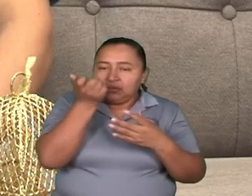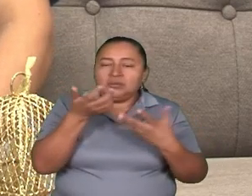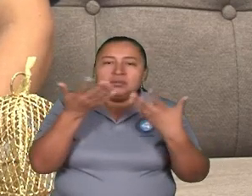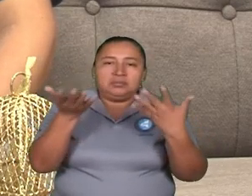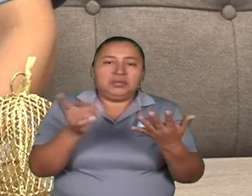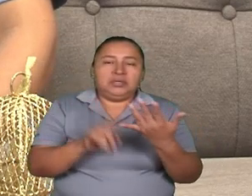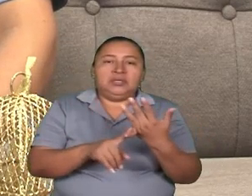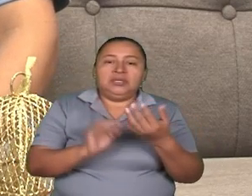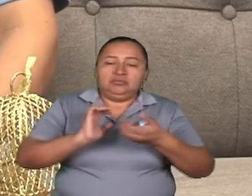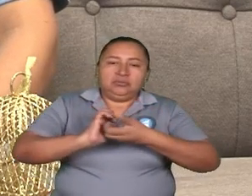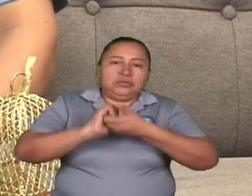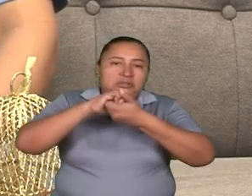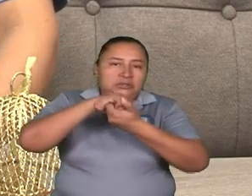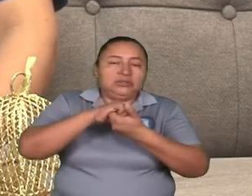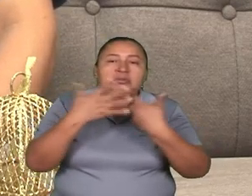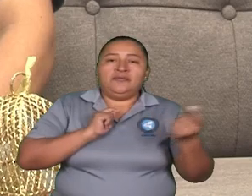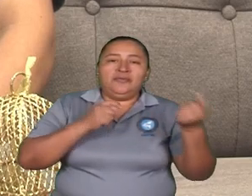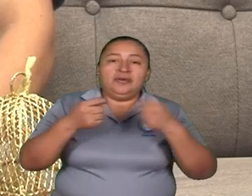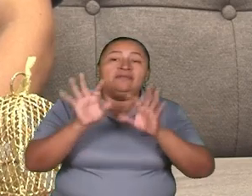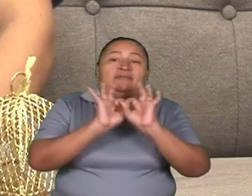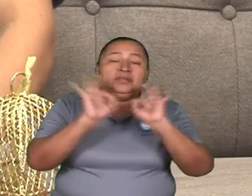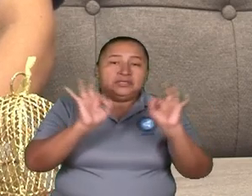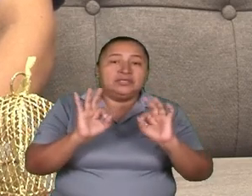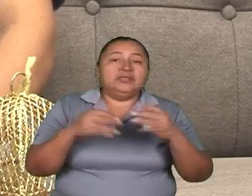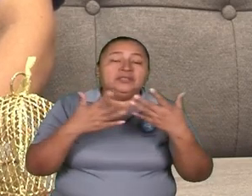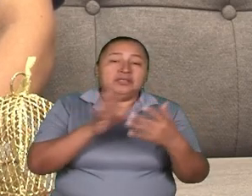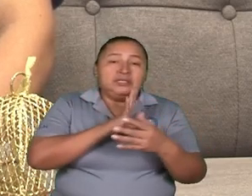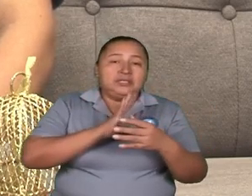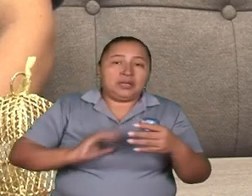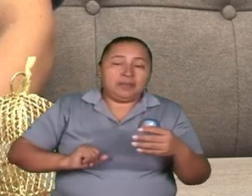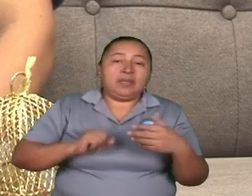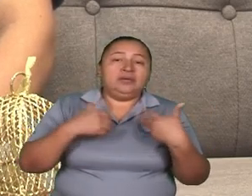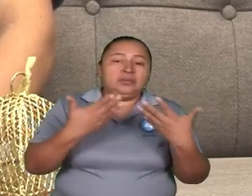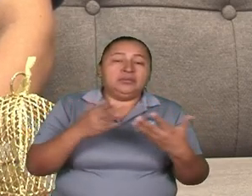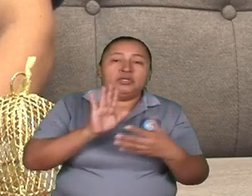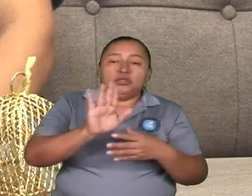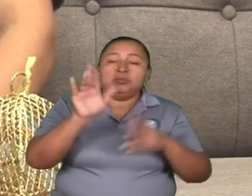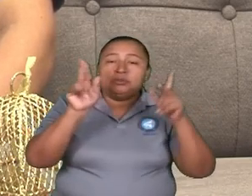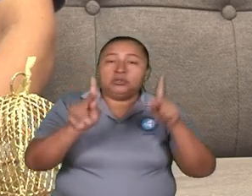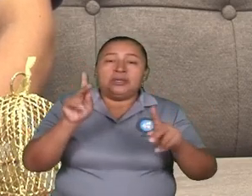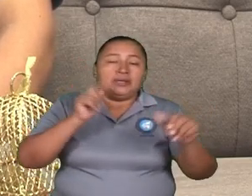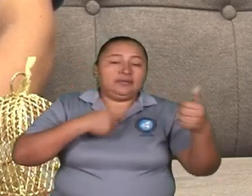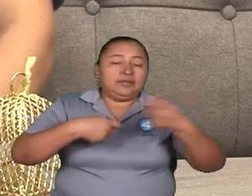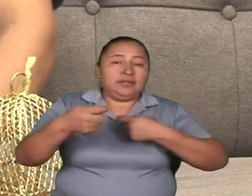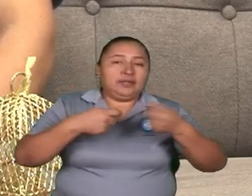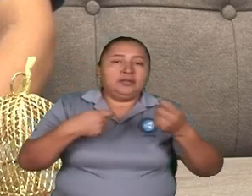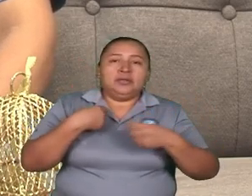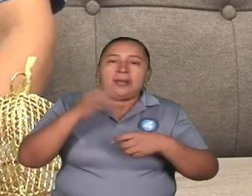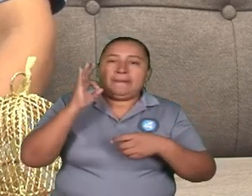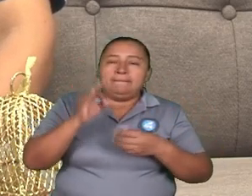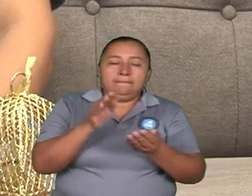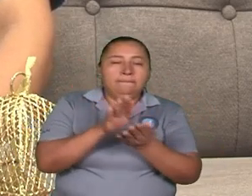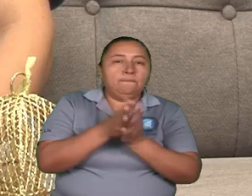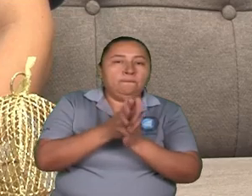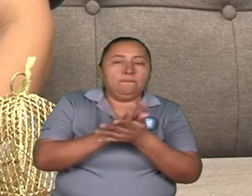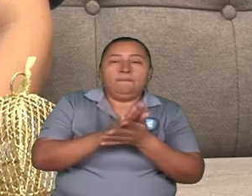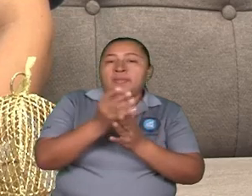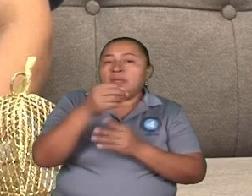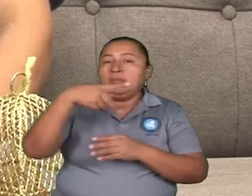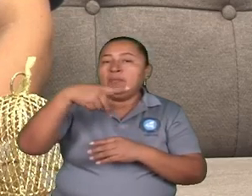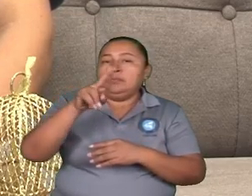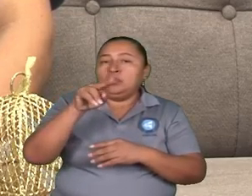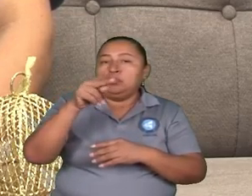Bueno, nuestro stand de Nicaragua, que también decorado con esta temporada navideña, con nacimiento, a la Virgen la